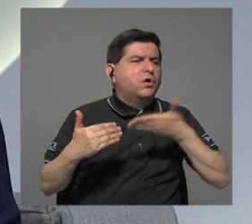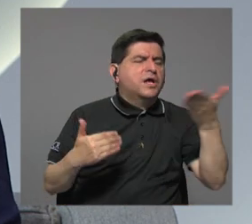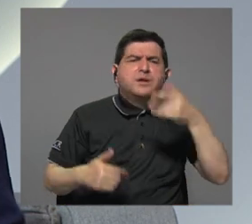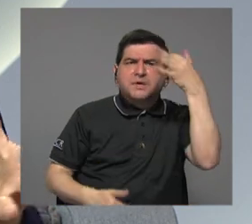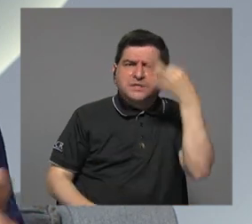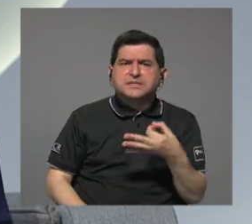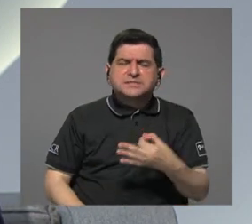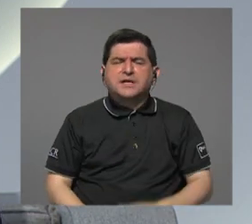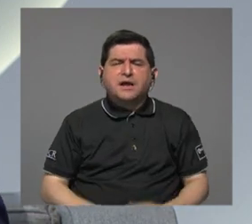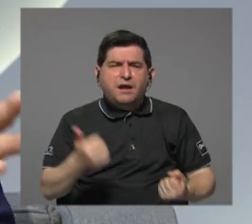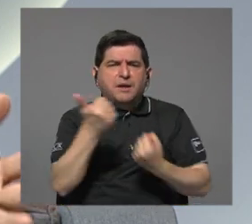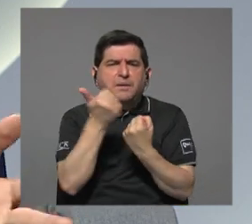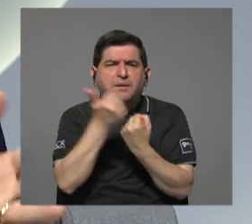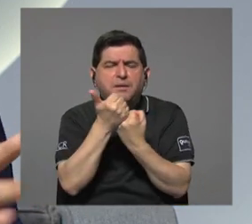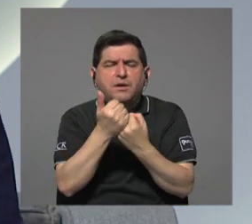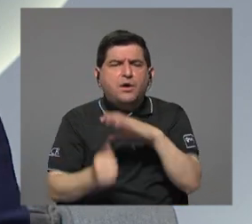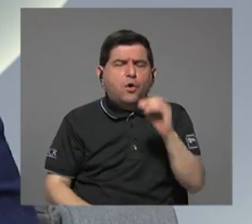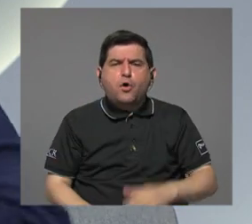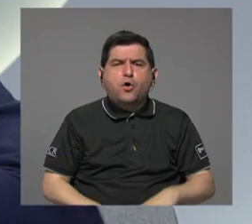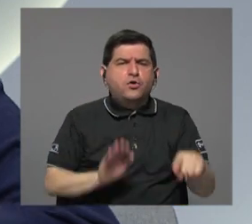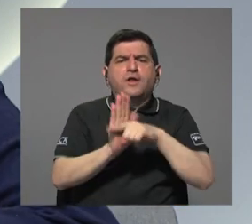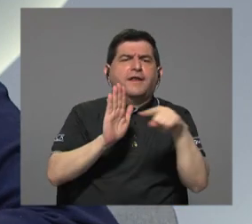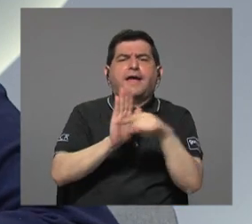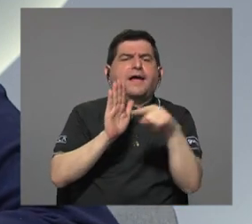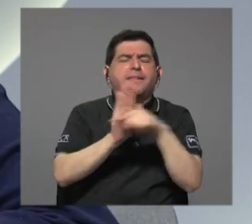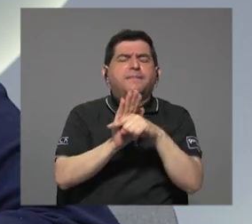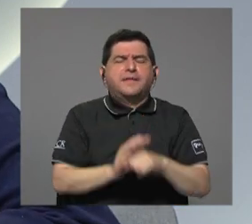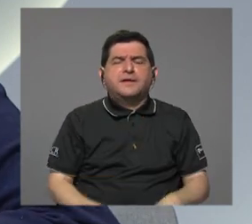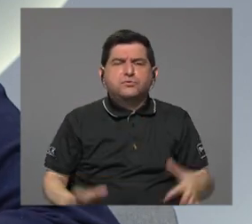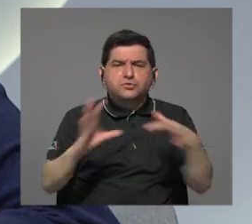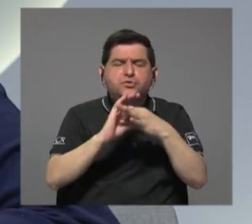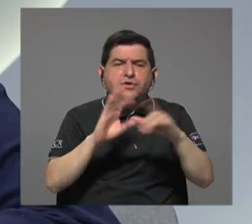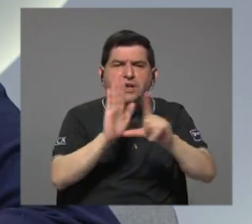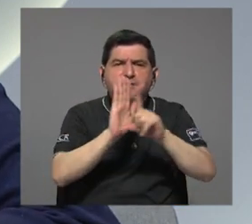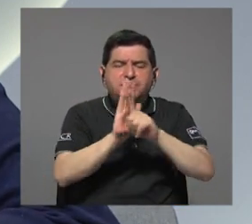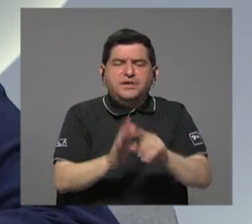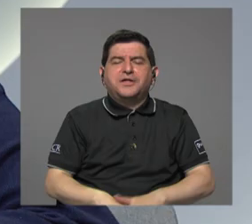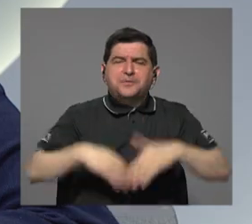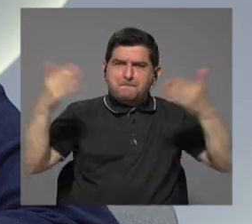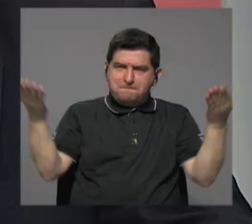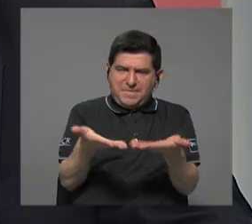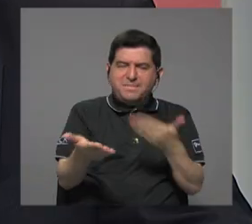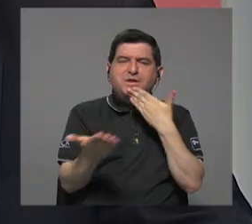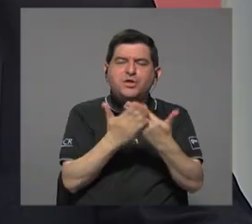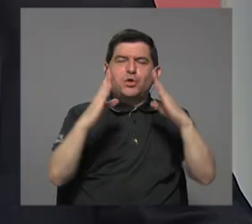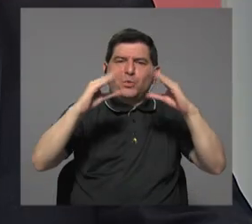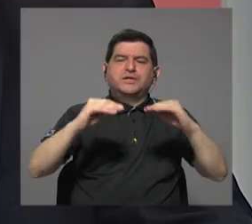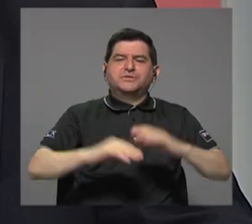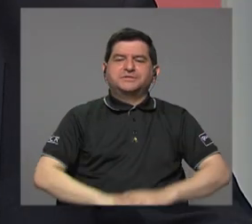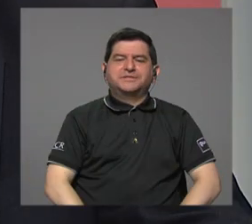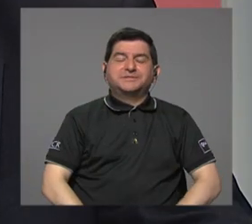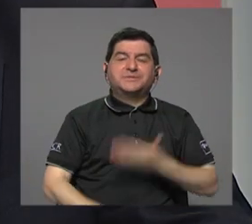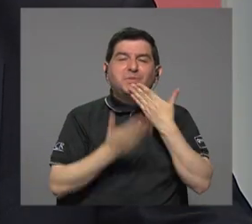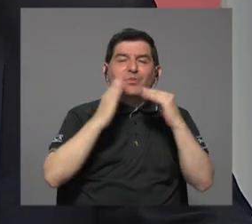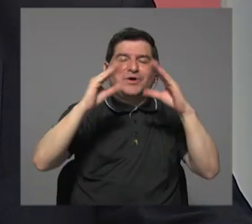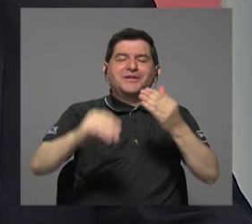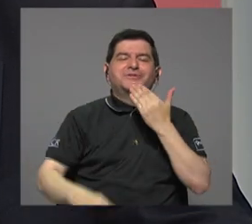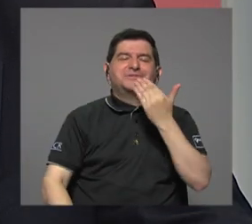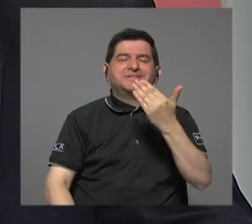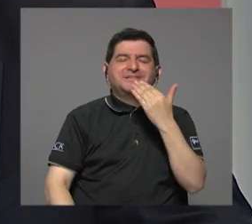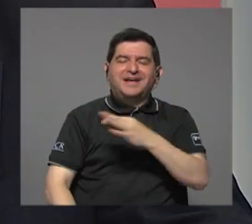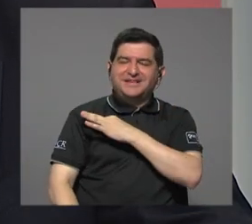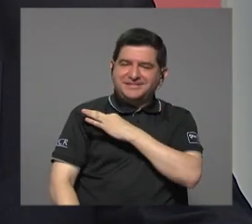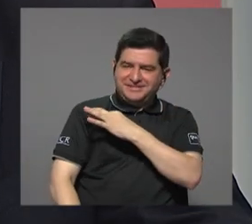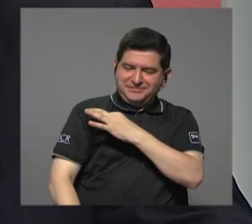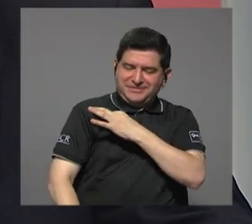que usted considera favorables o desfavorables sobre esta ley bienvenido buenas noches buenas noches muchas gracias por